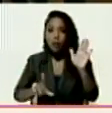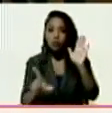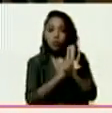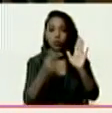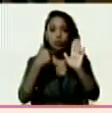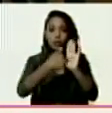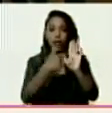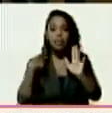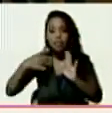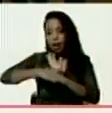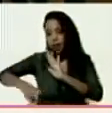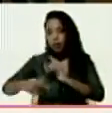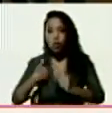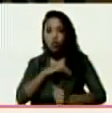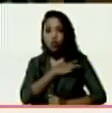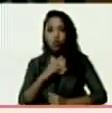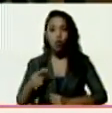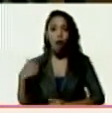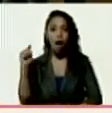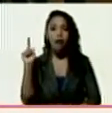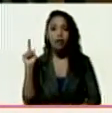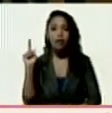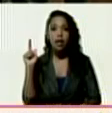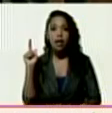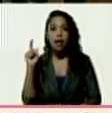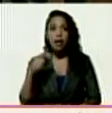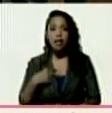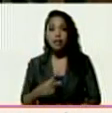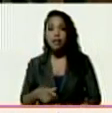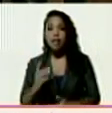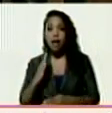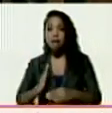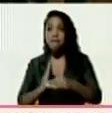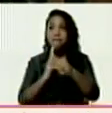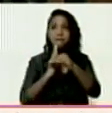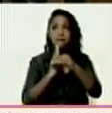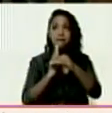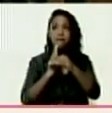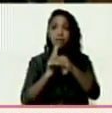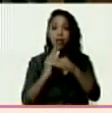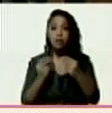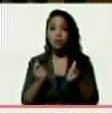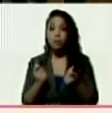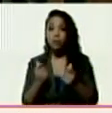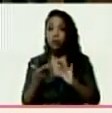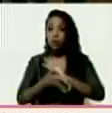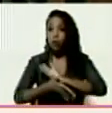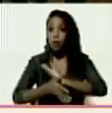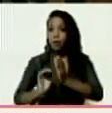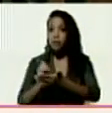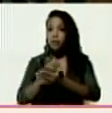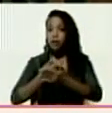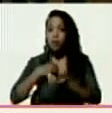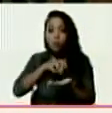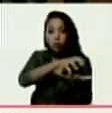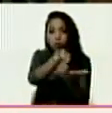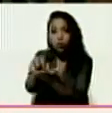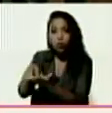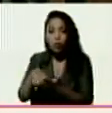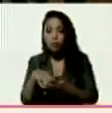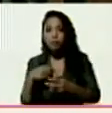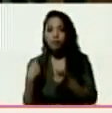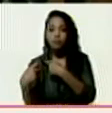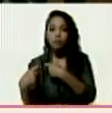ese derecho que tenemos nosotros de congelar bienes, de repatriar capitales y de proteger